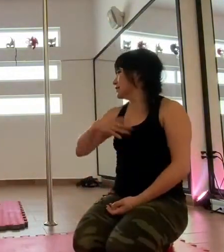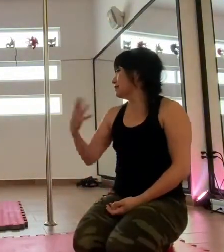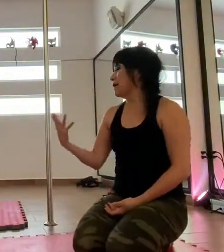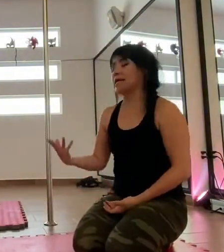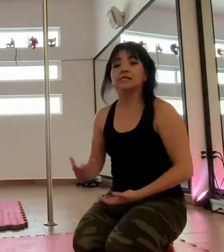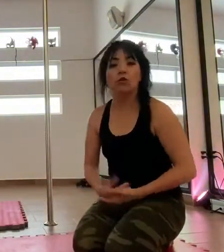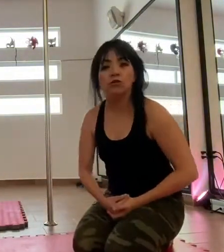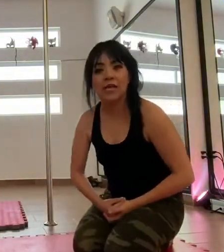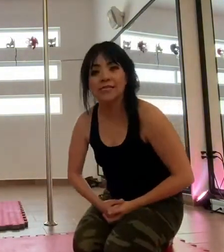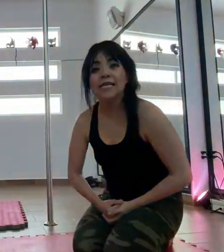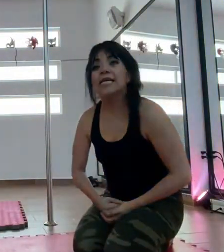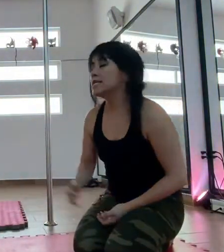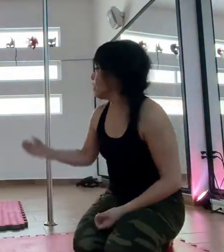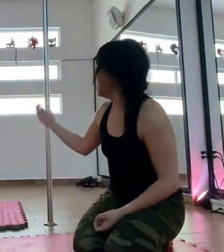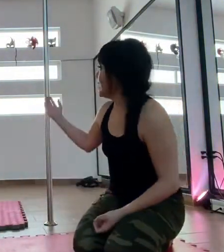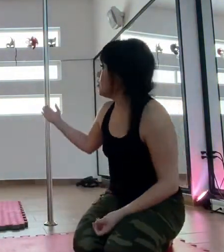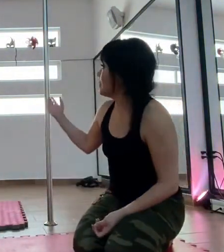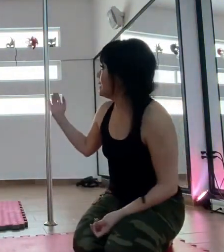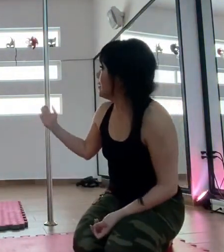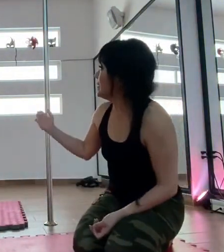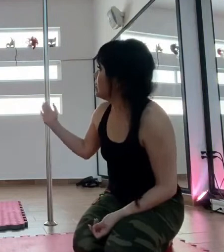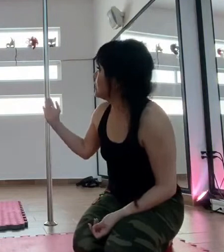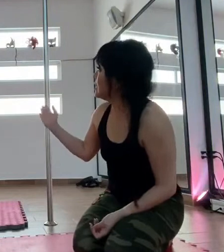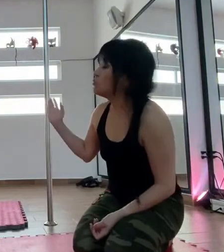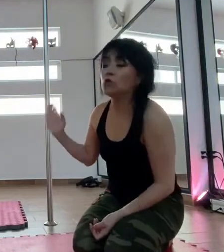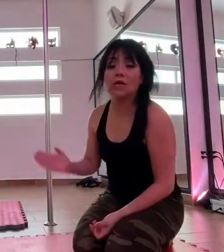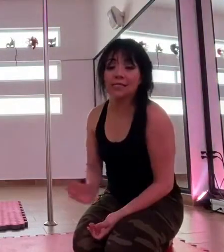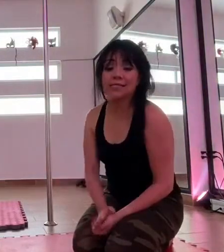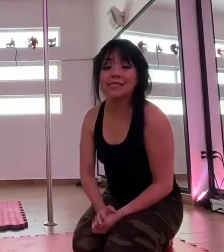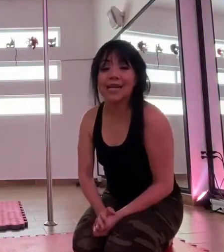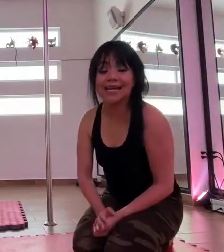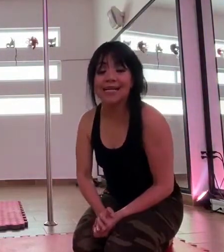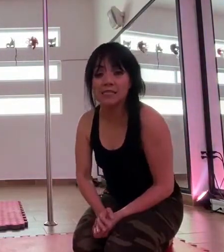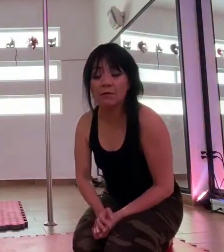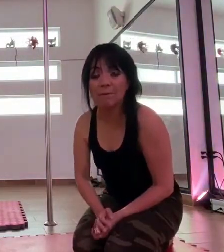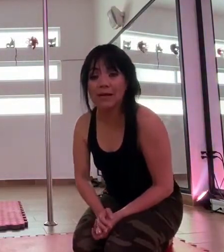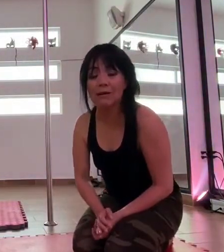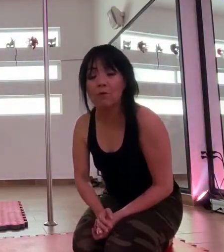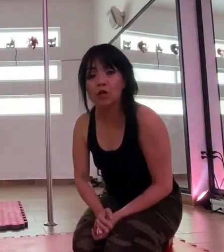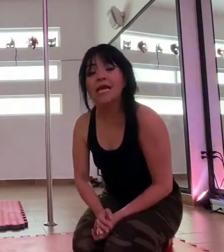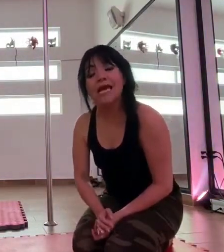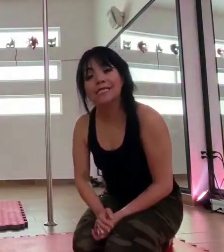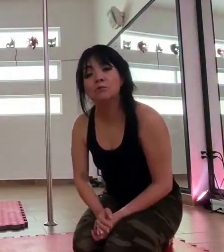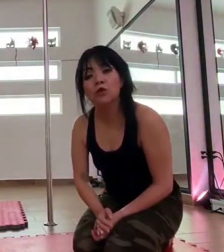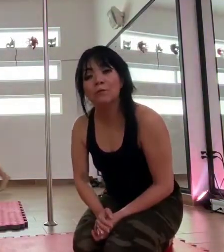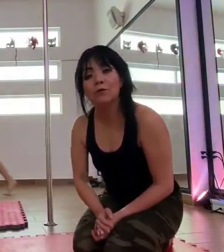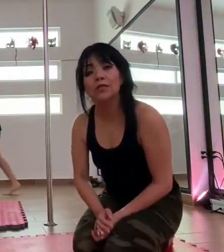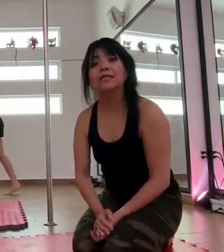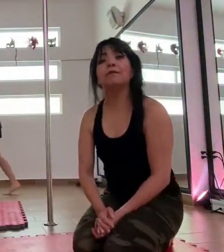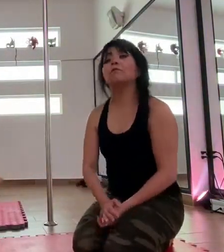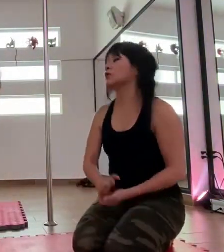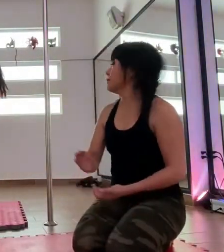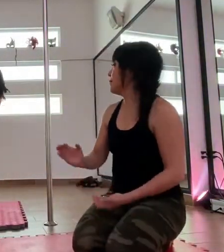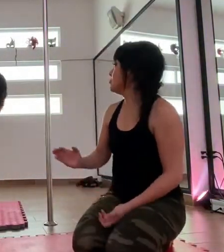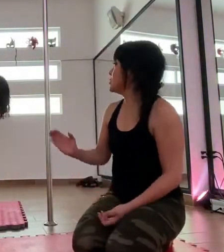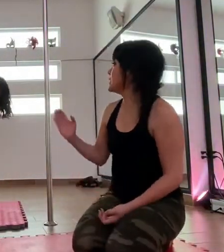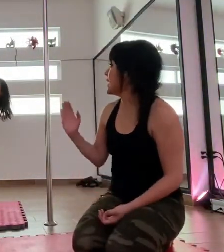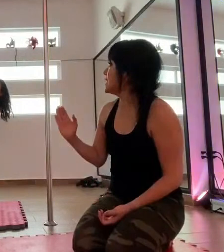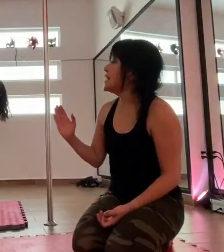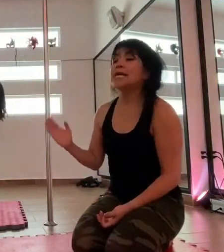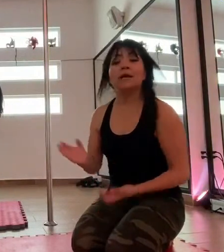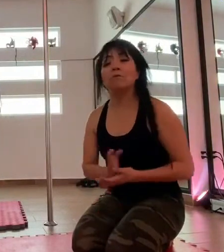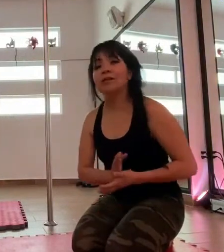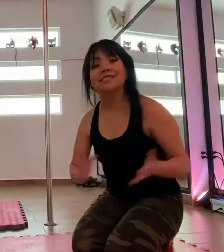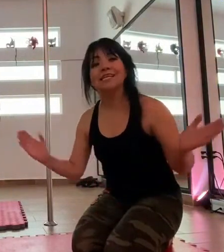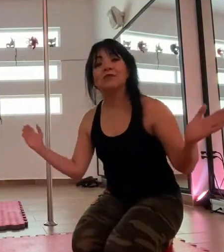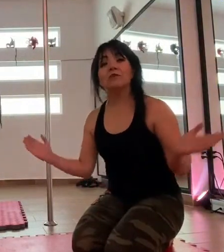baila varias cosas, y ahorita lo que van a ver ahorita es su elasticidad que le sirve para el pole. Es muy importante porque vamos a